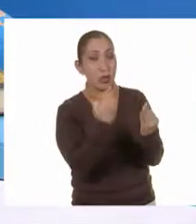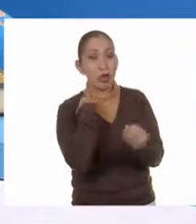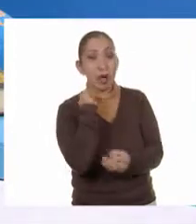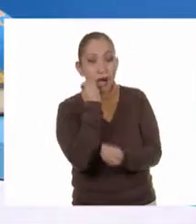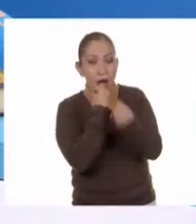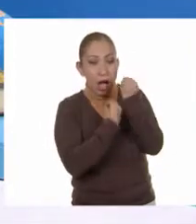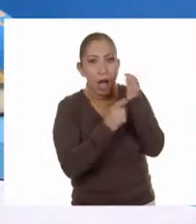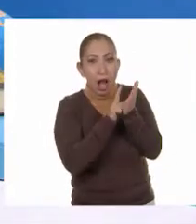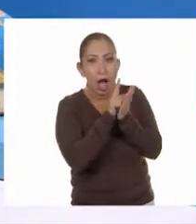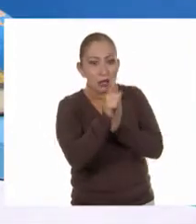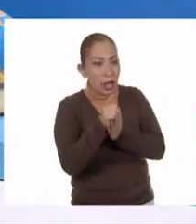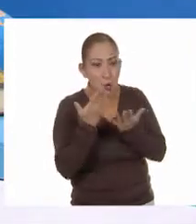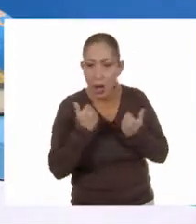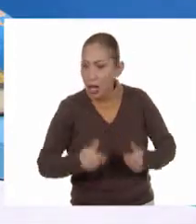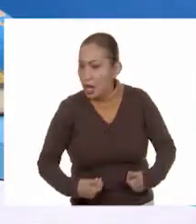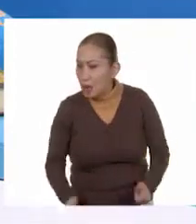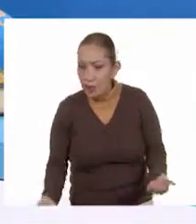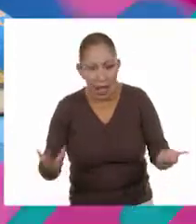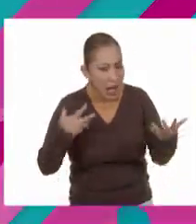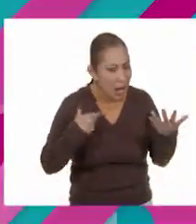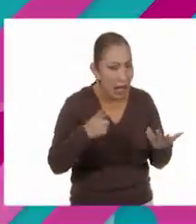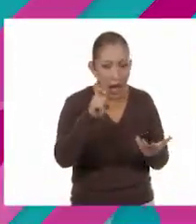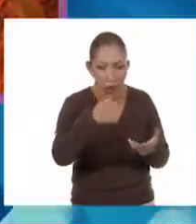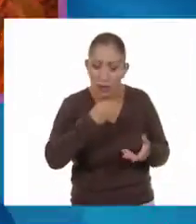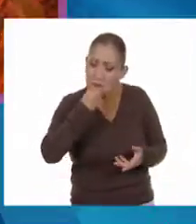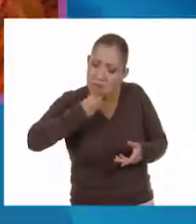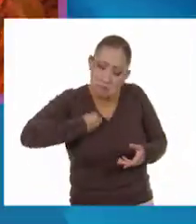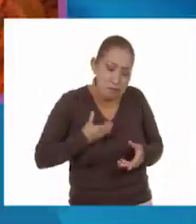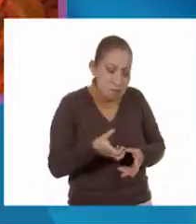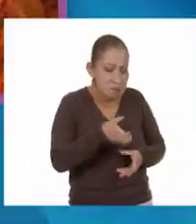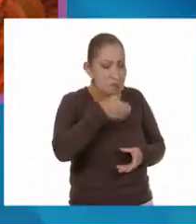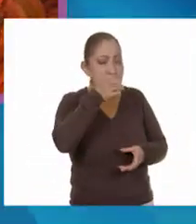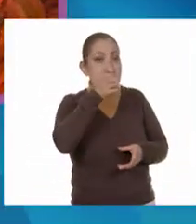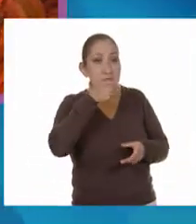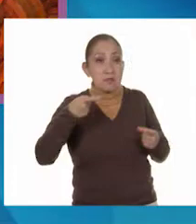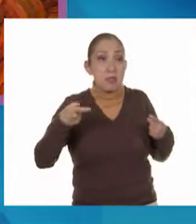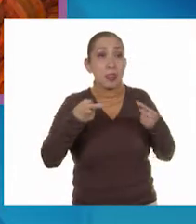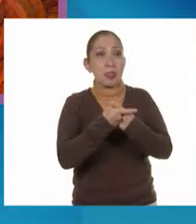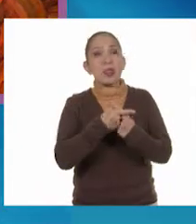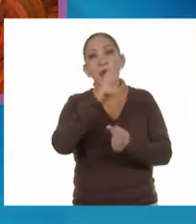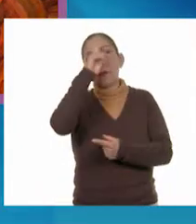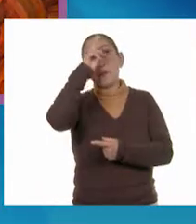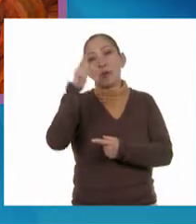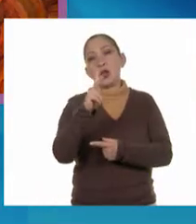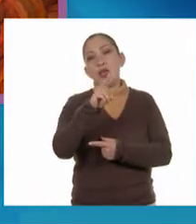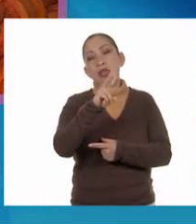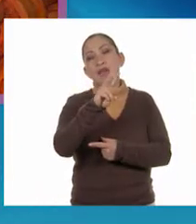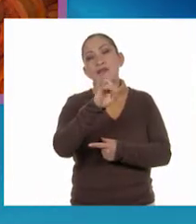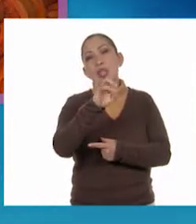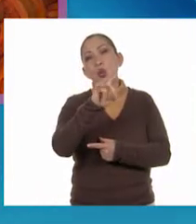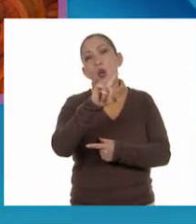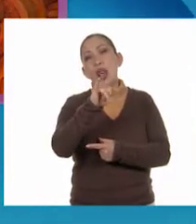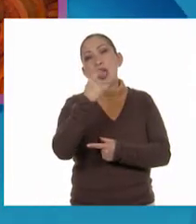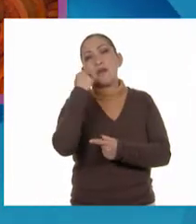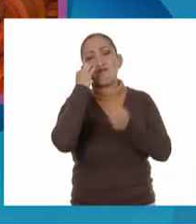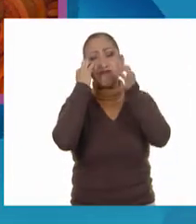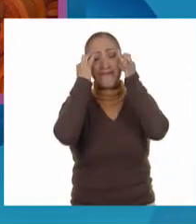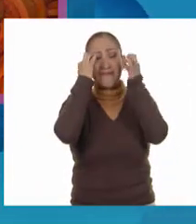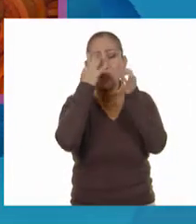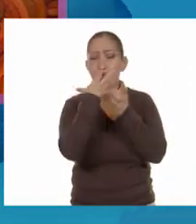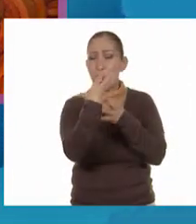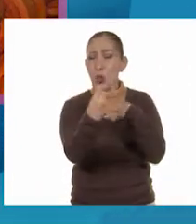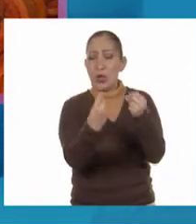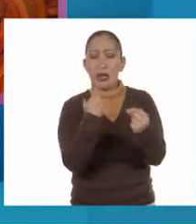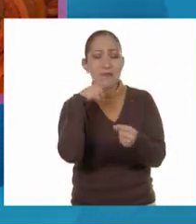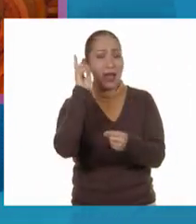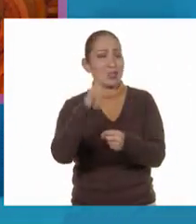comiendo lagartijas y bebiendo agua del lago. A esta situación se sumó la epidemia de viruela que se vivía. La condición fue